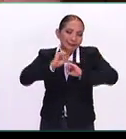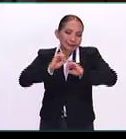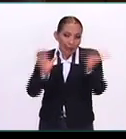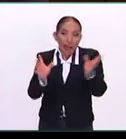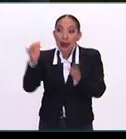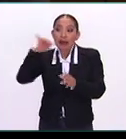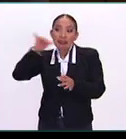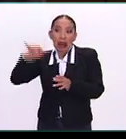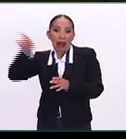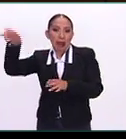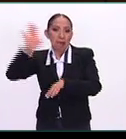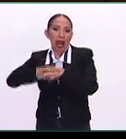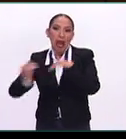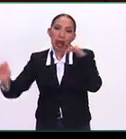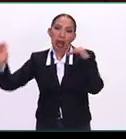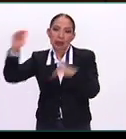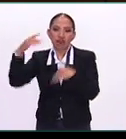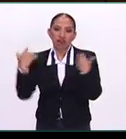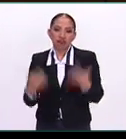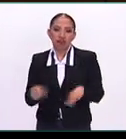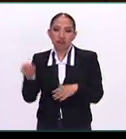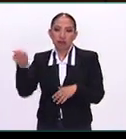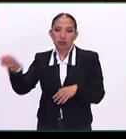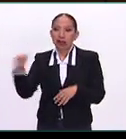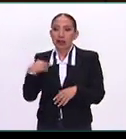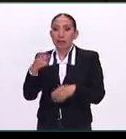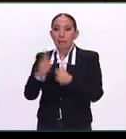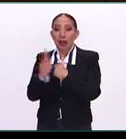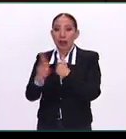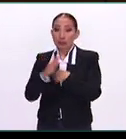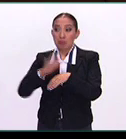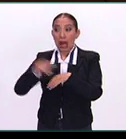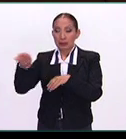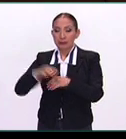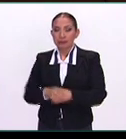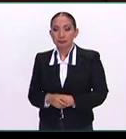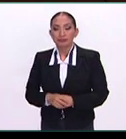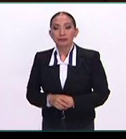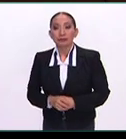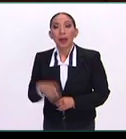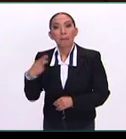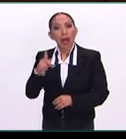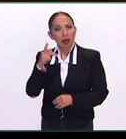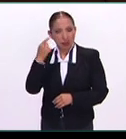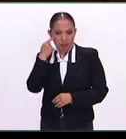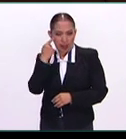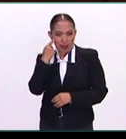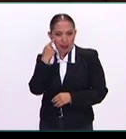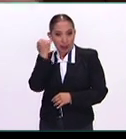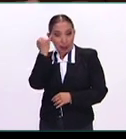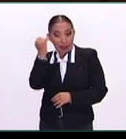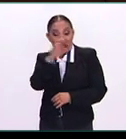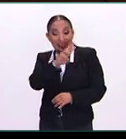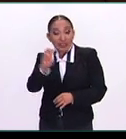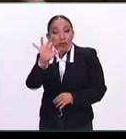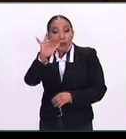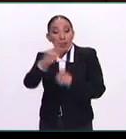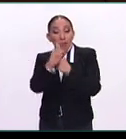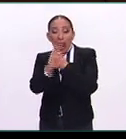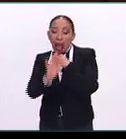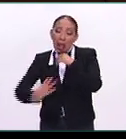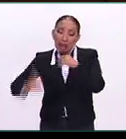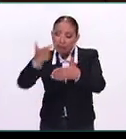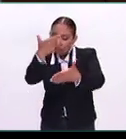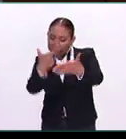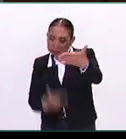Obviamente Italia tiene muchísimos, ¿no? Sí, probablemente el país que tiene más. Pero quiero decir, entre 150 países,